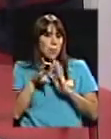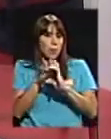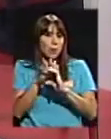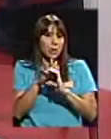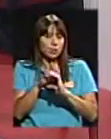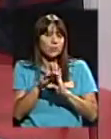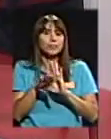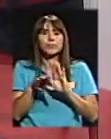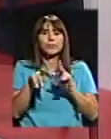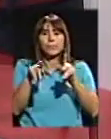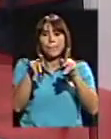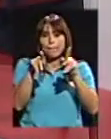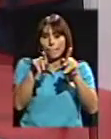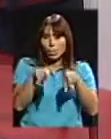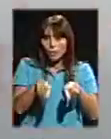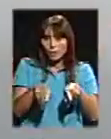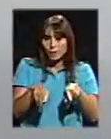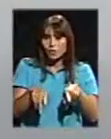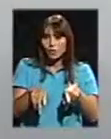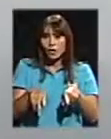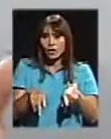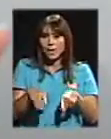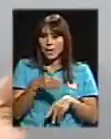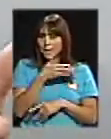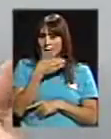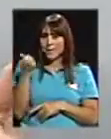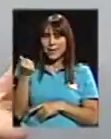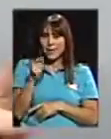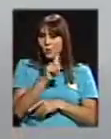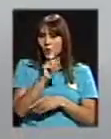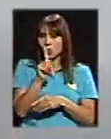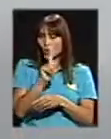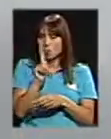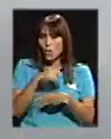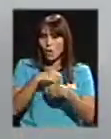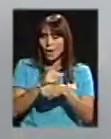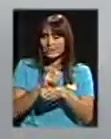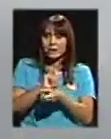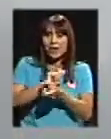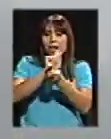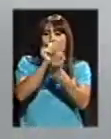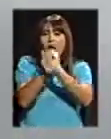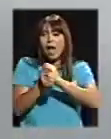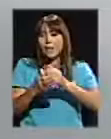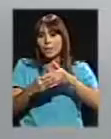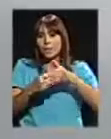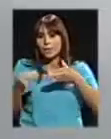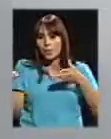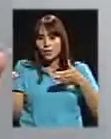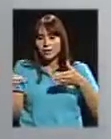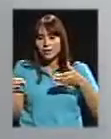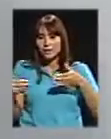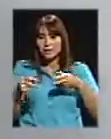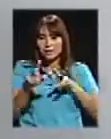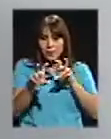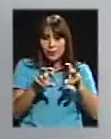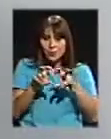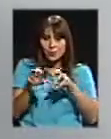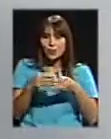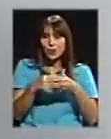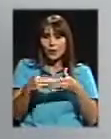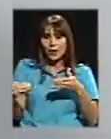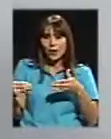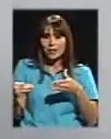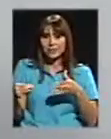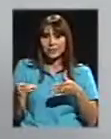¿por qué en lugar de invertir en dólares en esta emisión de Costa Rica, habría de traer sus